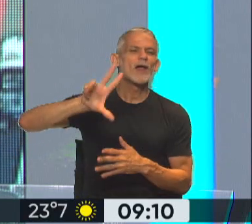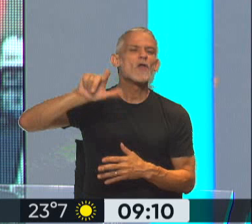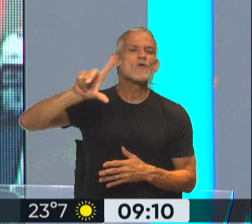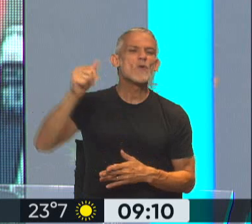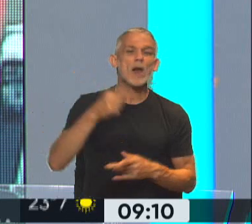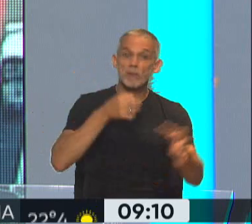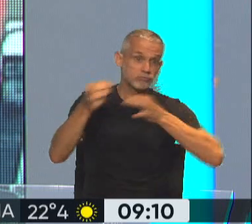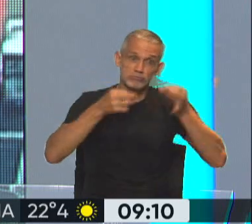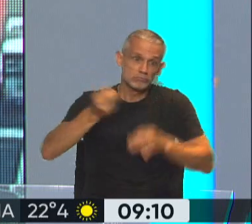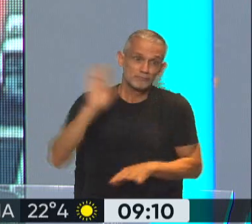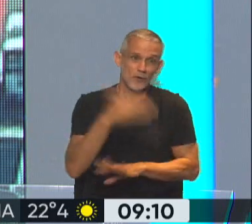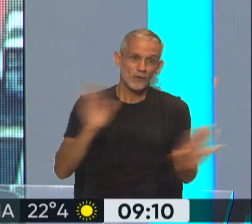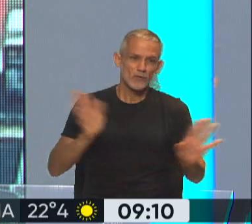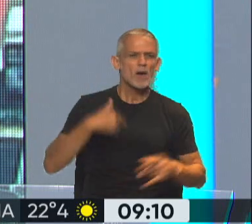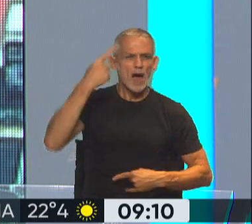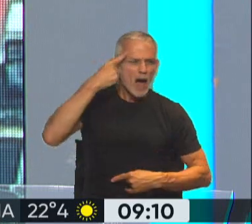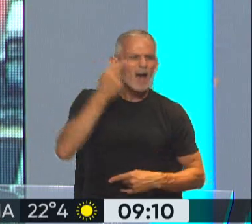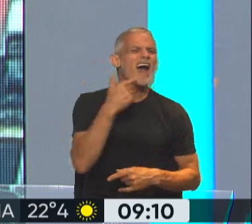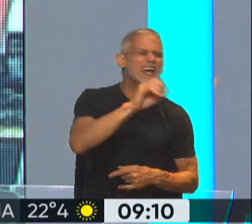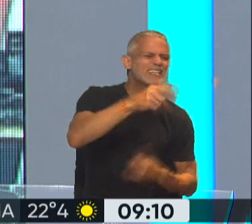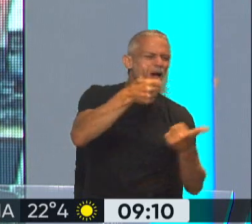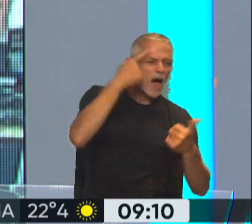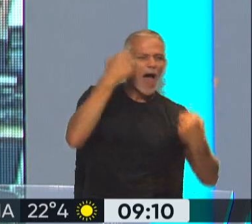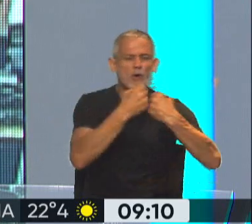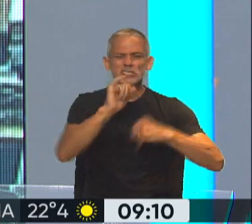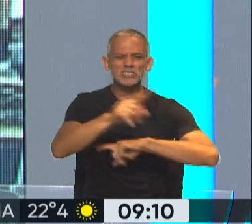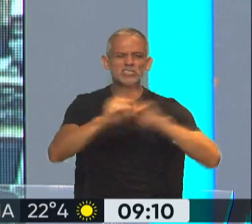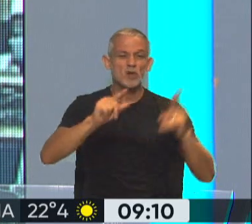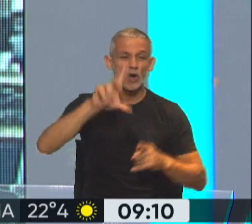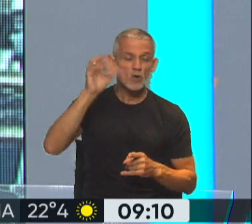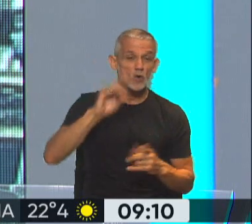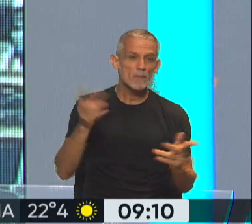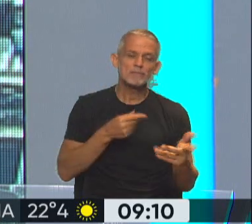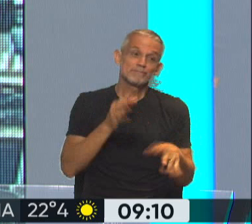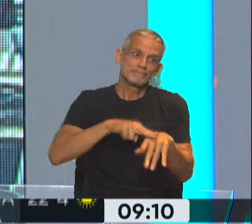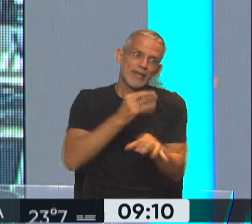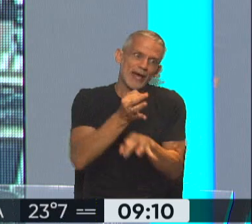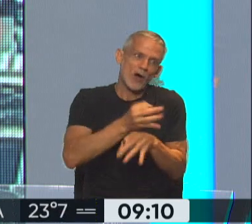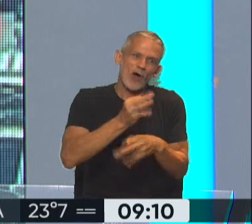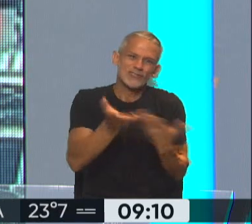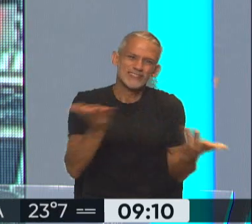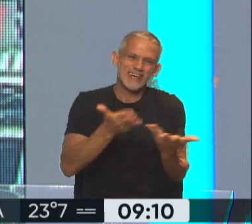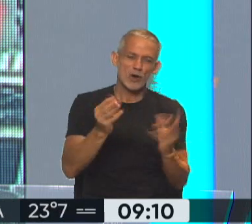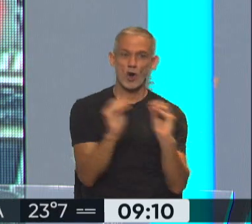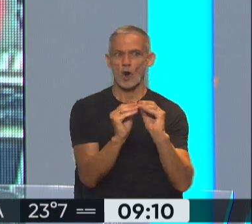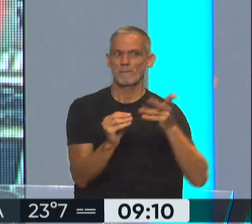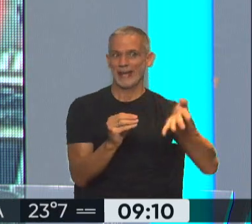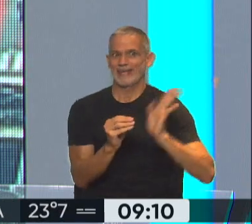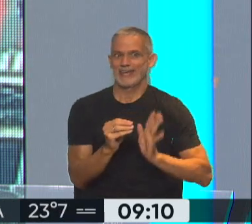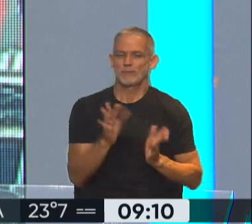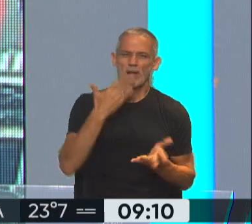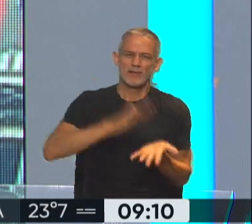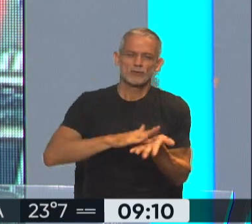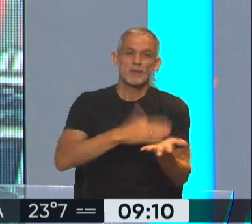dialogar con todos uno se puede uno puede criticar inclusive Lula habló de dar consejos a nuestros compañeros hablando